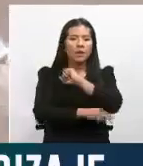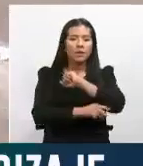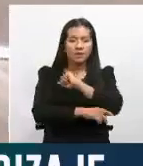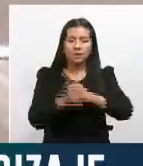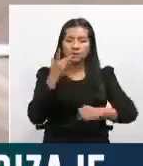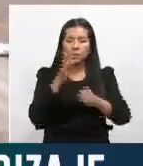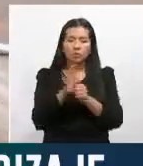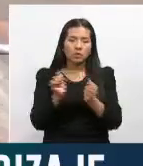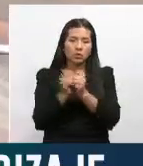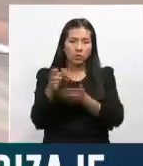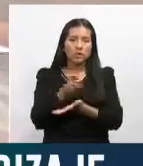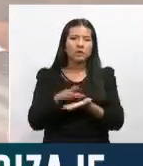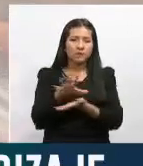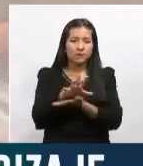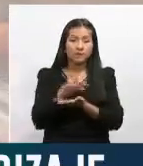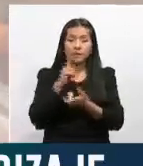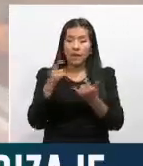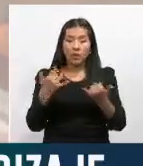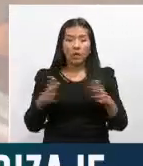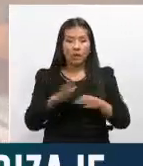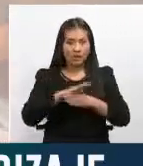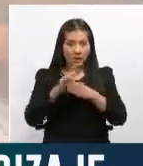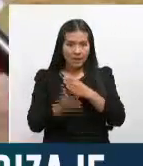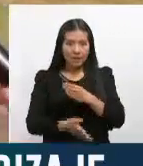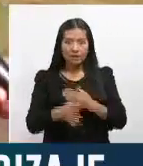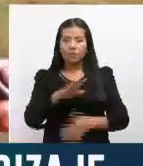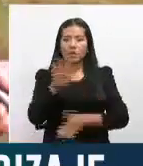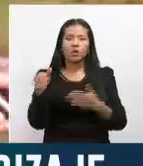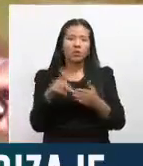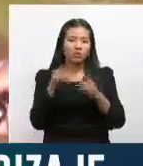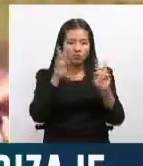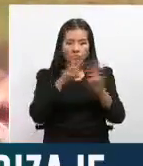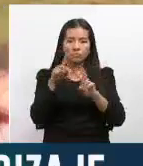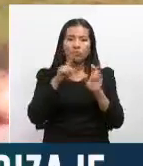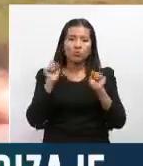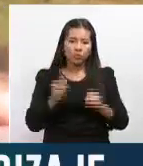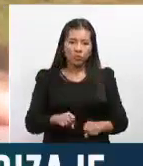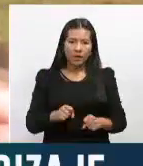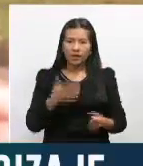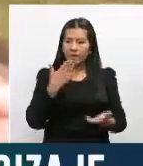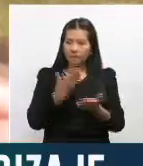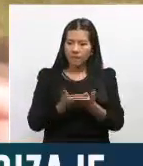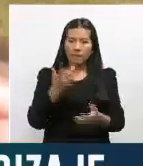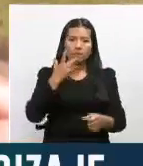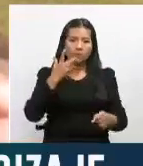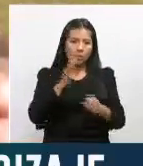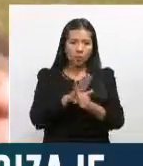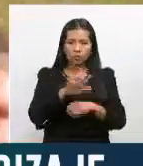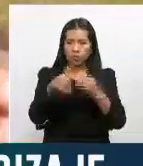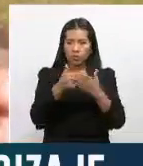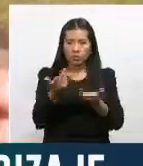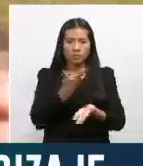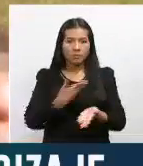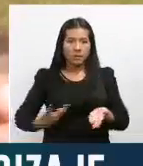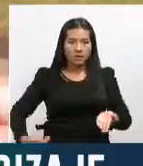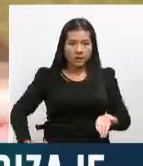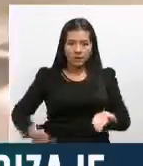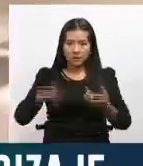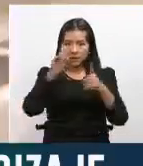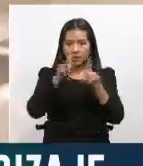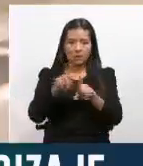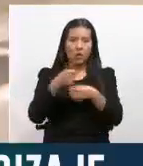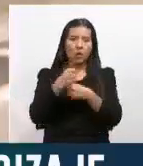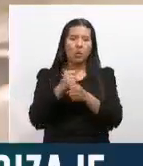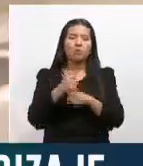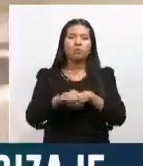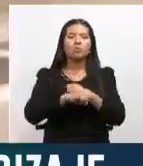con Rivera Alta. Ya se ha concluido, ustedes pueden ver de que ya todo está como se ha comprometido el presidente y nuestro hermano de Obras Públicas.